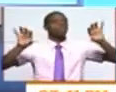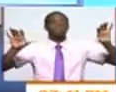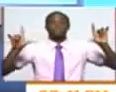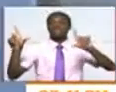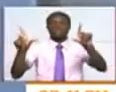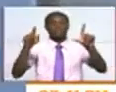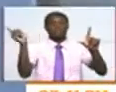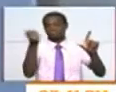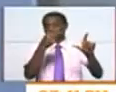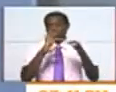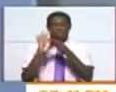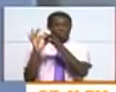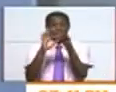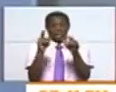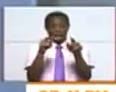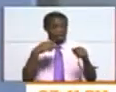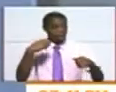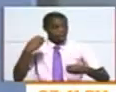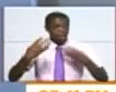activamente,